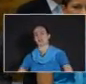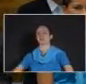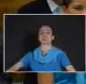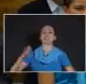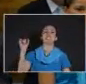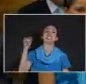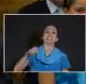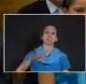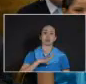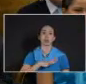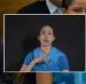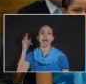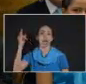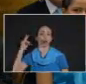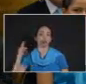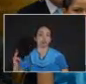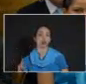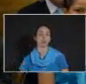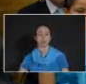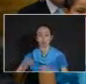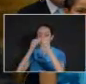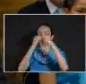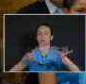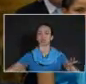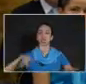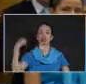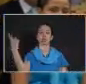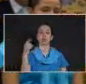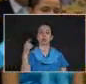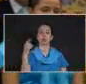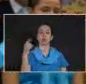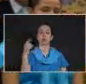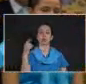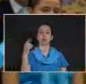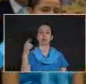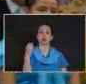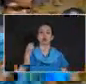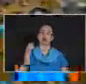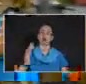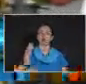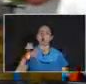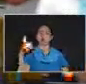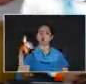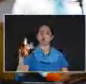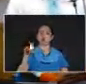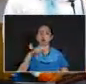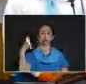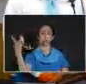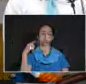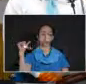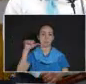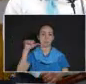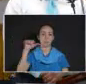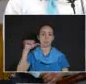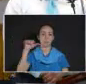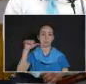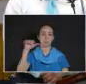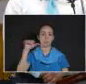destruido el Señor con su espíritu a todos esos bandidos que andan persiguiendo, matando, secuestrando. Ese sería avivamiento.